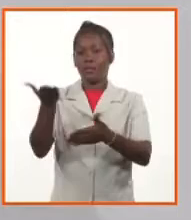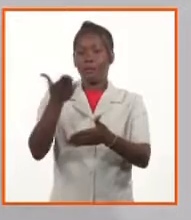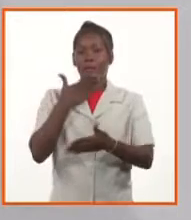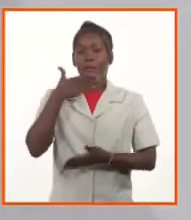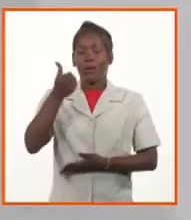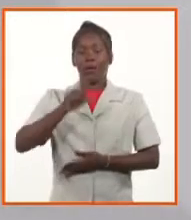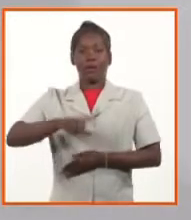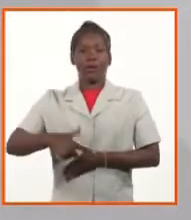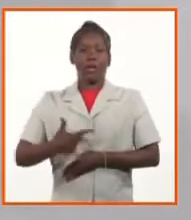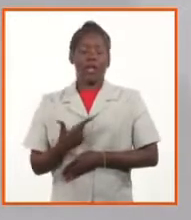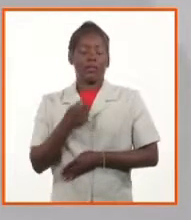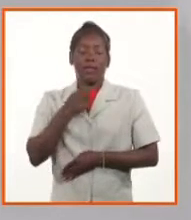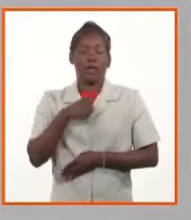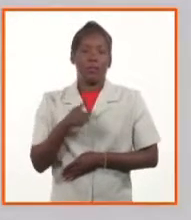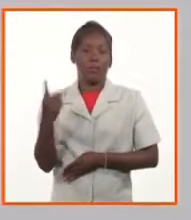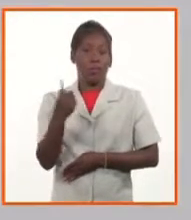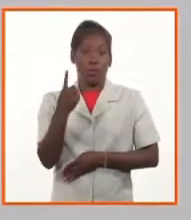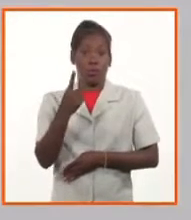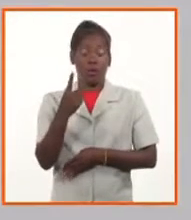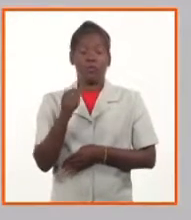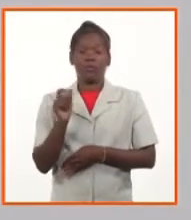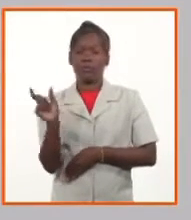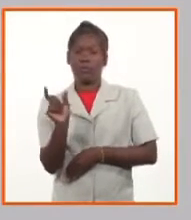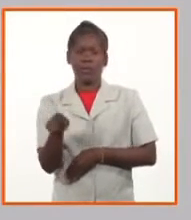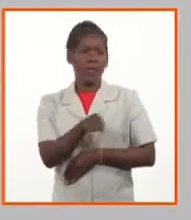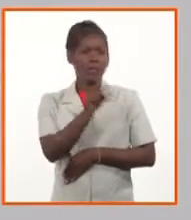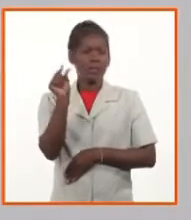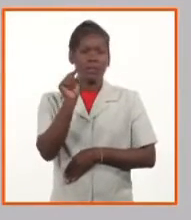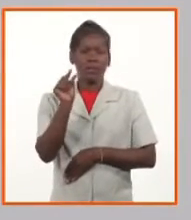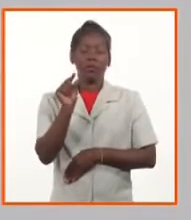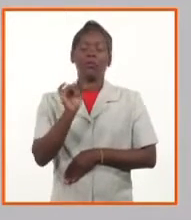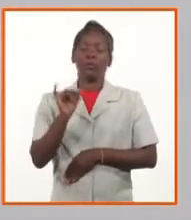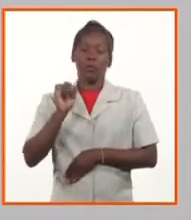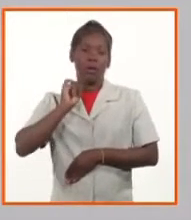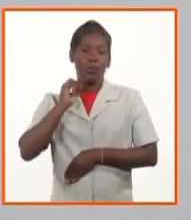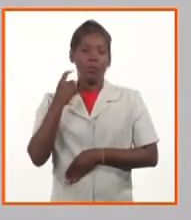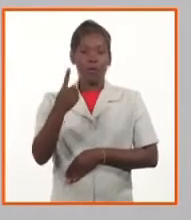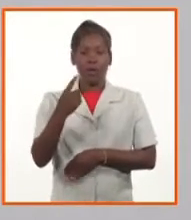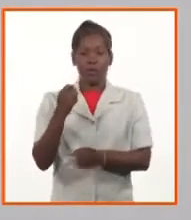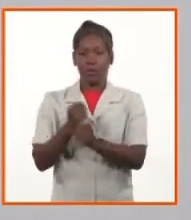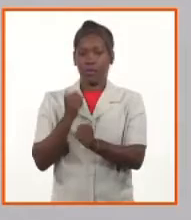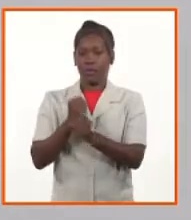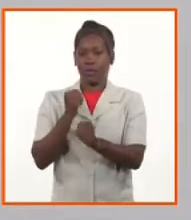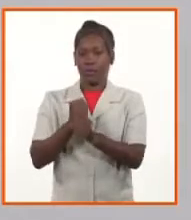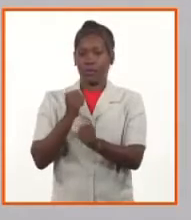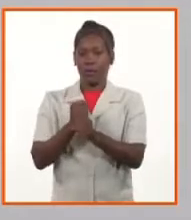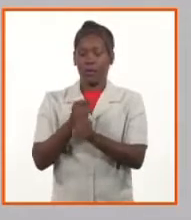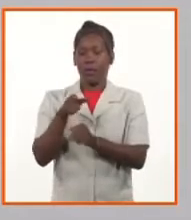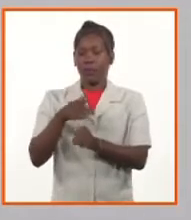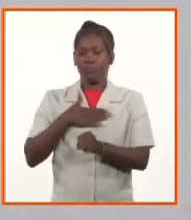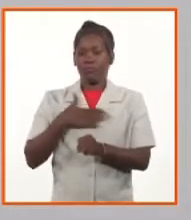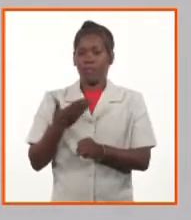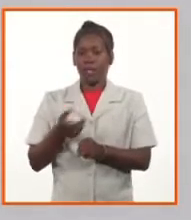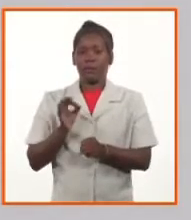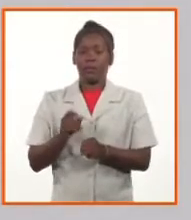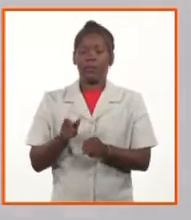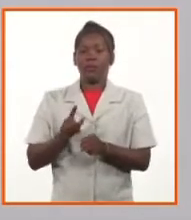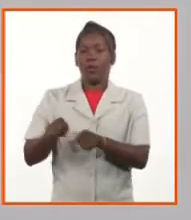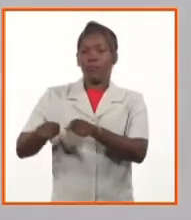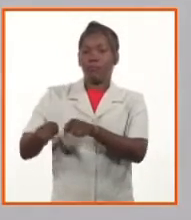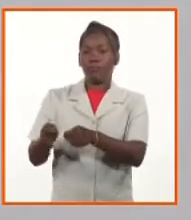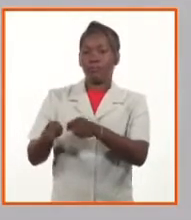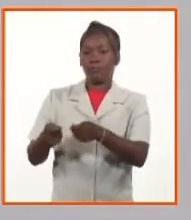que en fechas recientes acaba de cumplir su primer año de vida. Es un boletín que sale